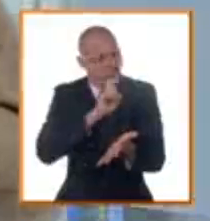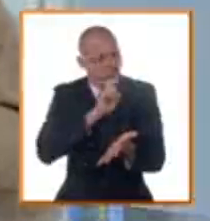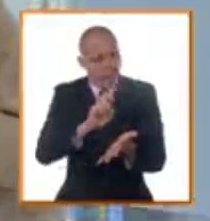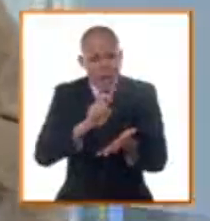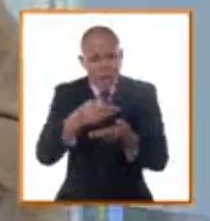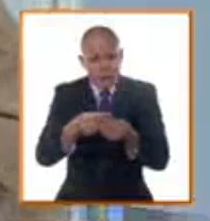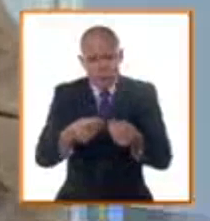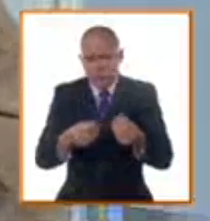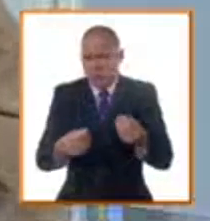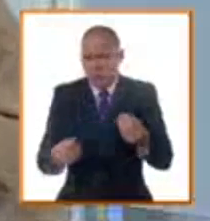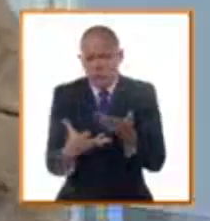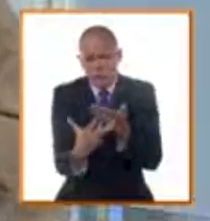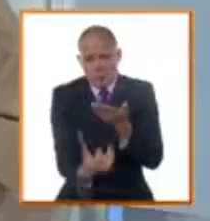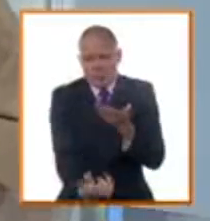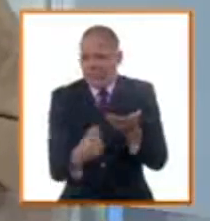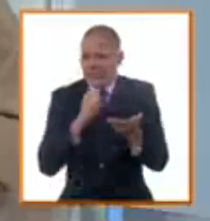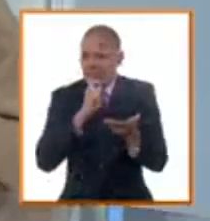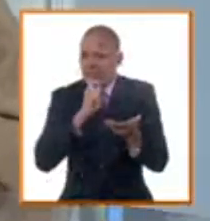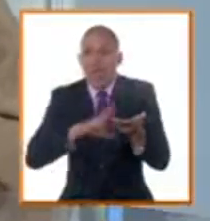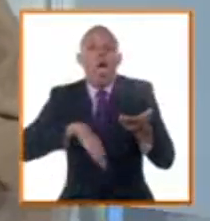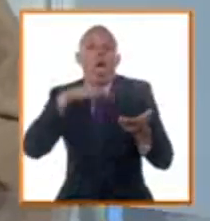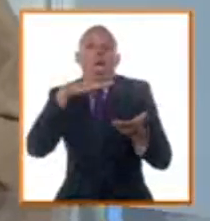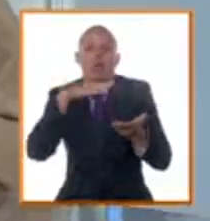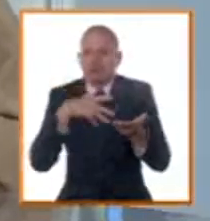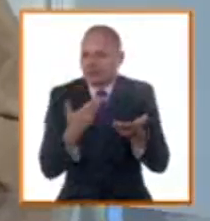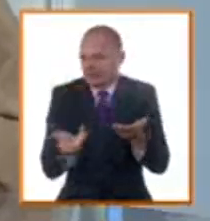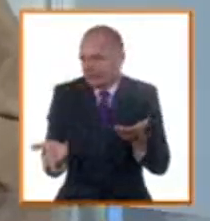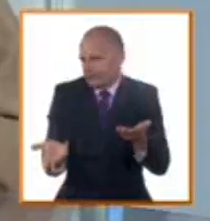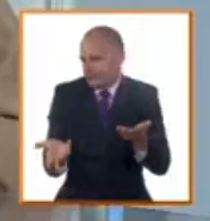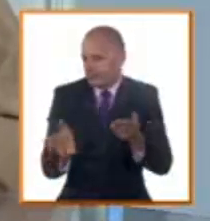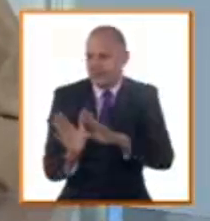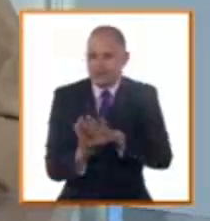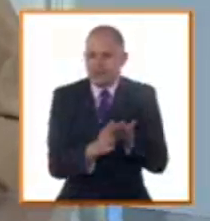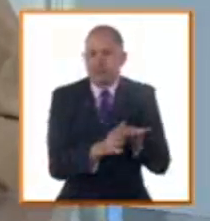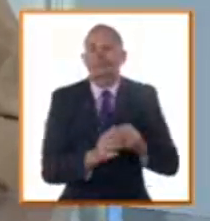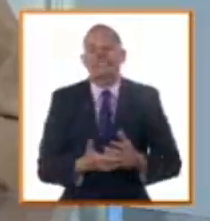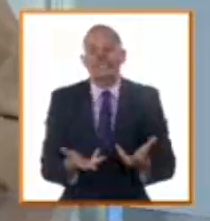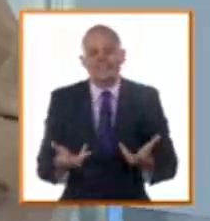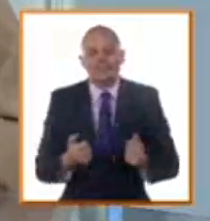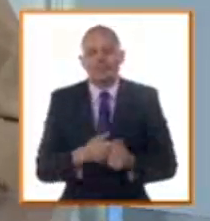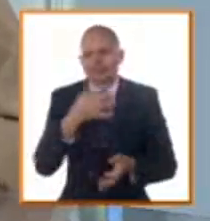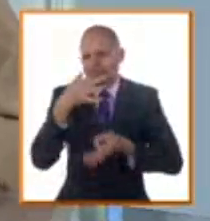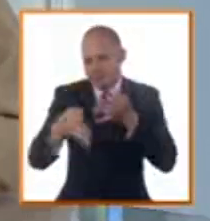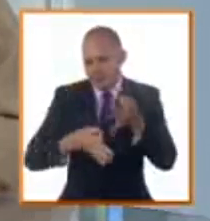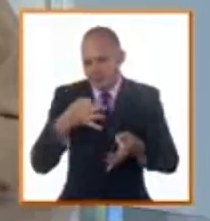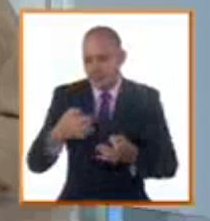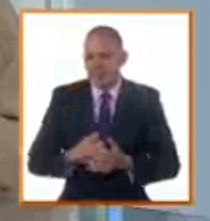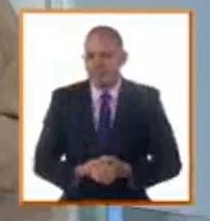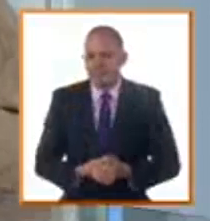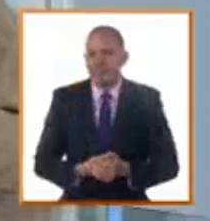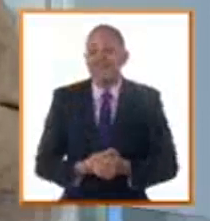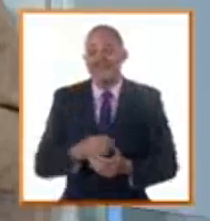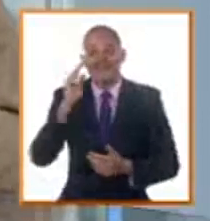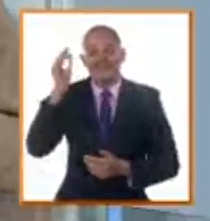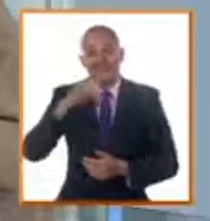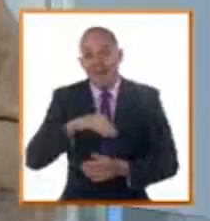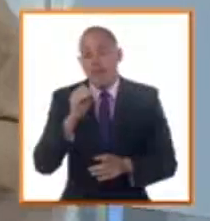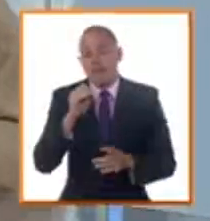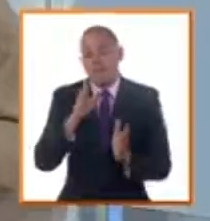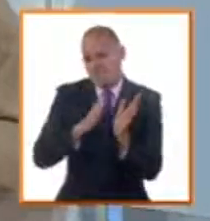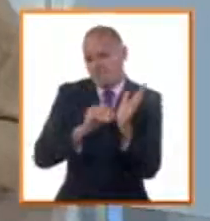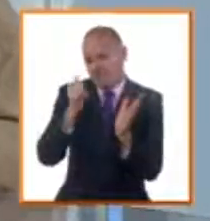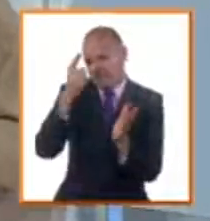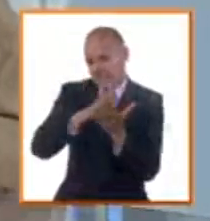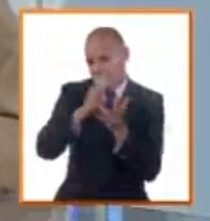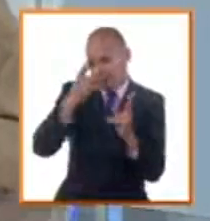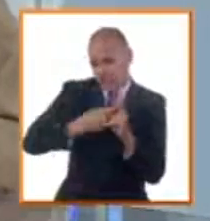en la segunda quincena de mayo, habían ocurrido lluvias significativas sobre el centro y también sobre la región oriental. Ya los suelos se